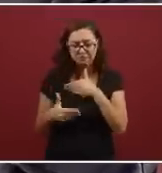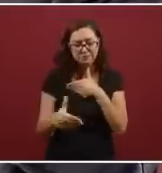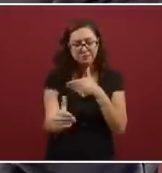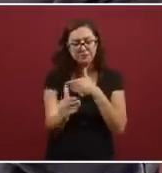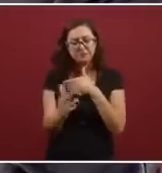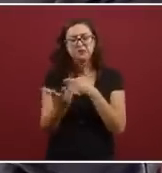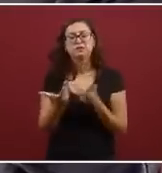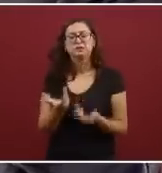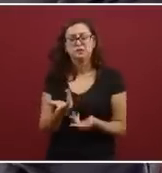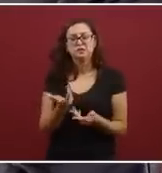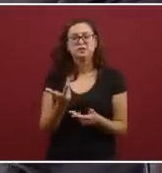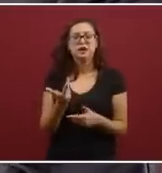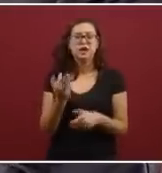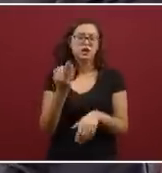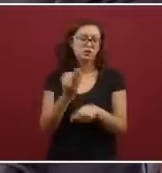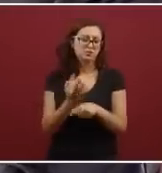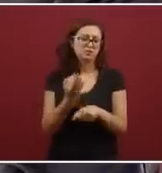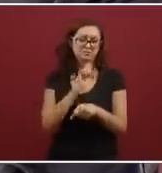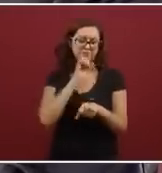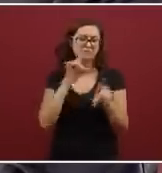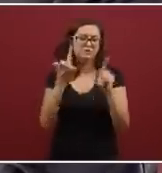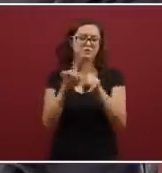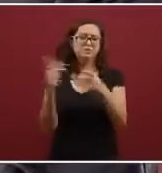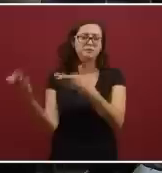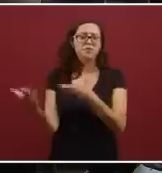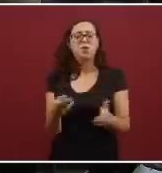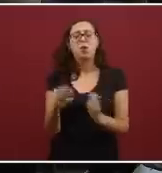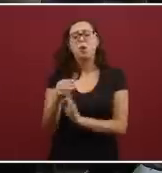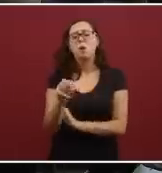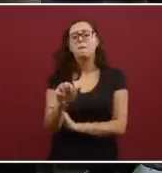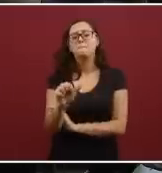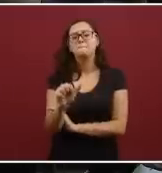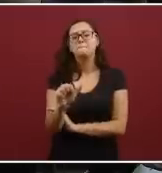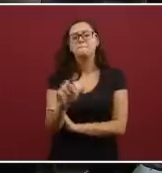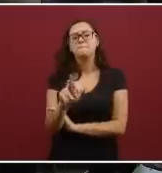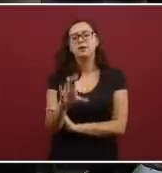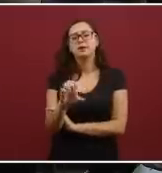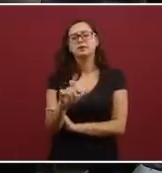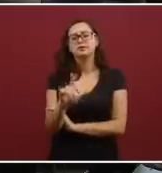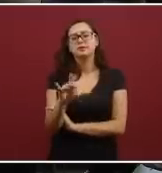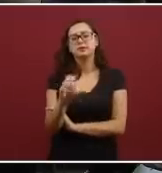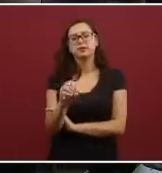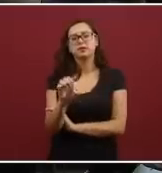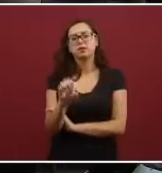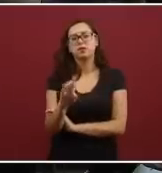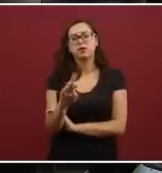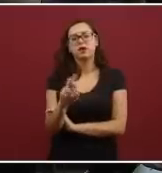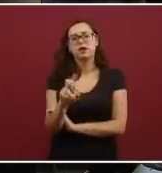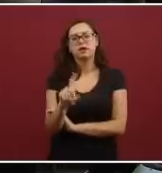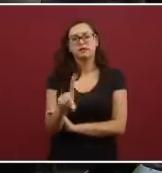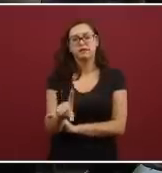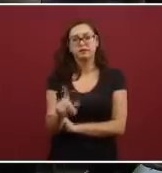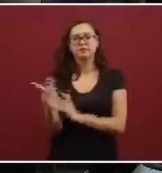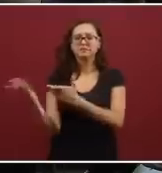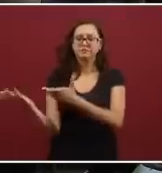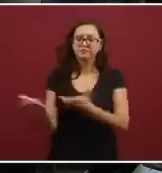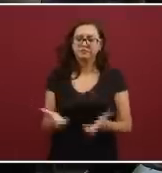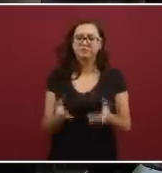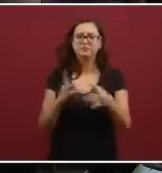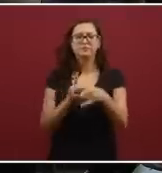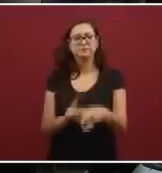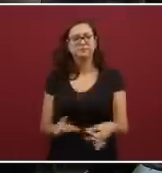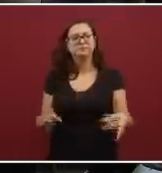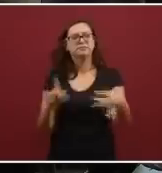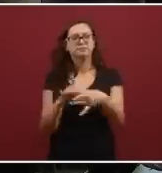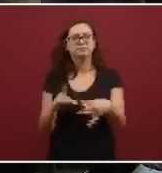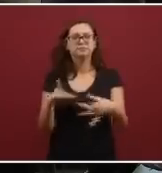Para eso, Marcelo Ebrard va a llevar a cabo una exposición, va